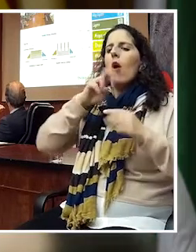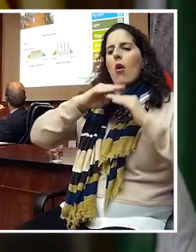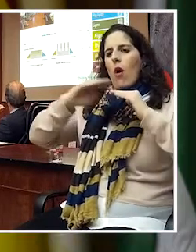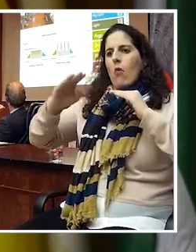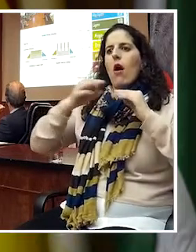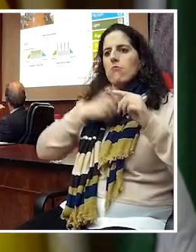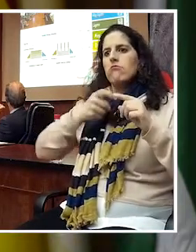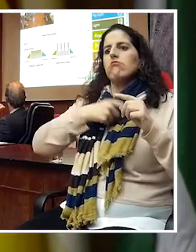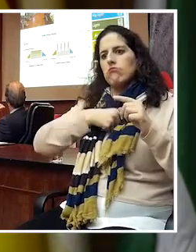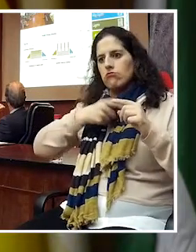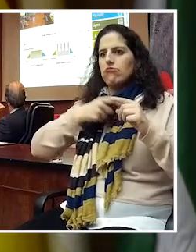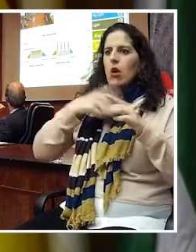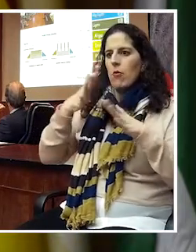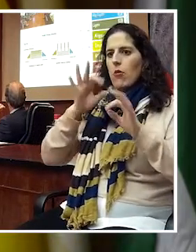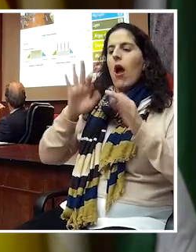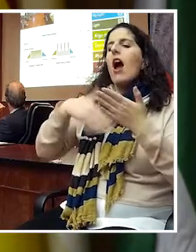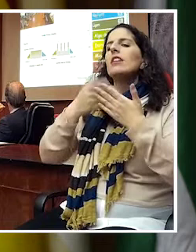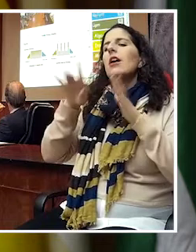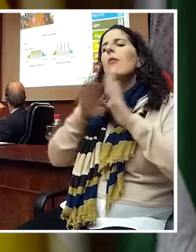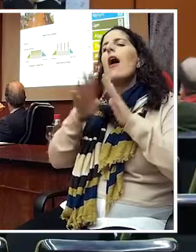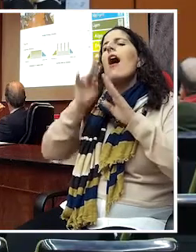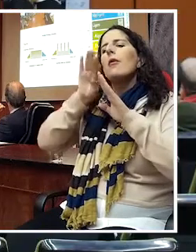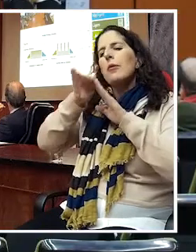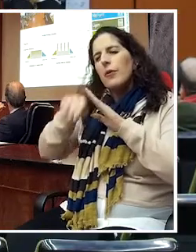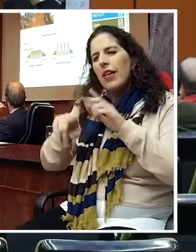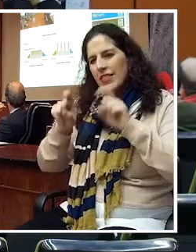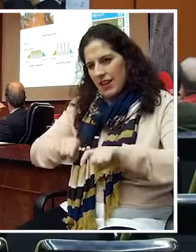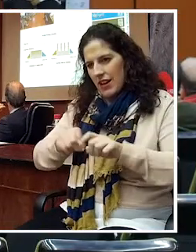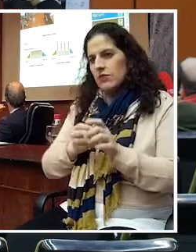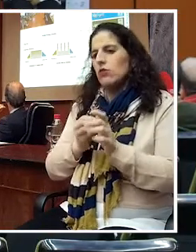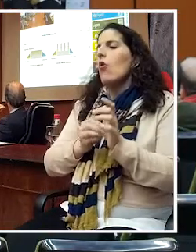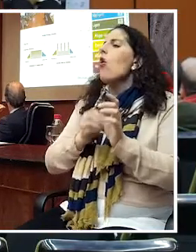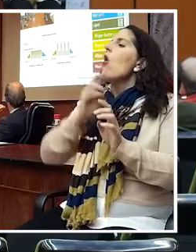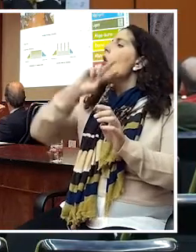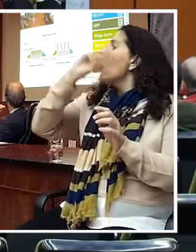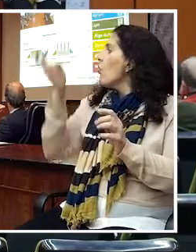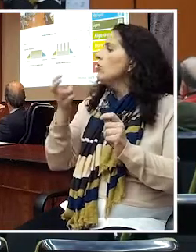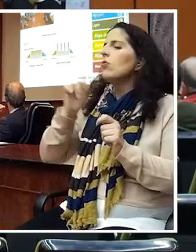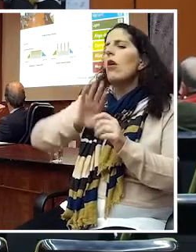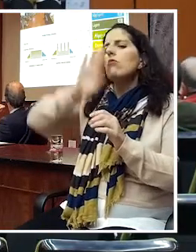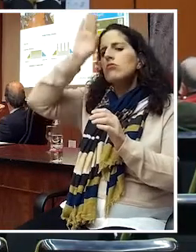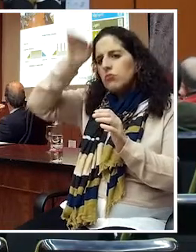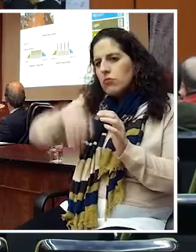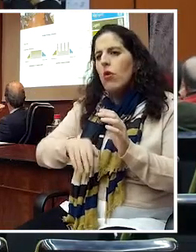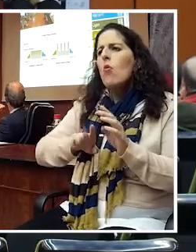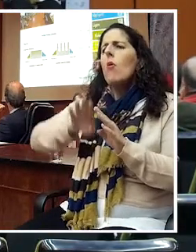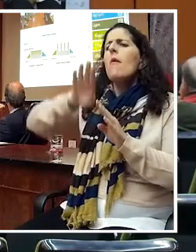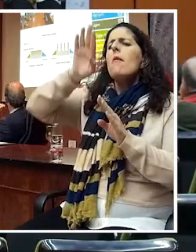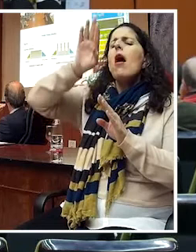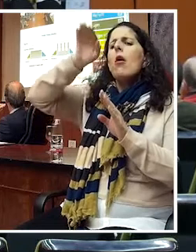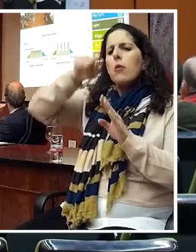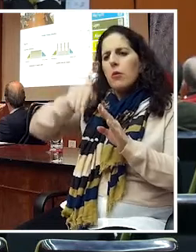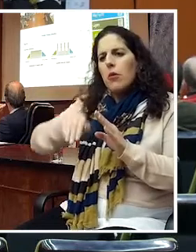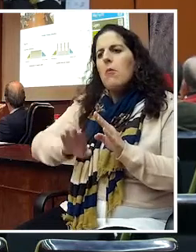llegar a la etapa de enfriamiento, y el interválico, de alta intensidad, que tiene picos de intensidad mucho más